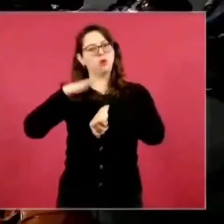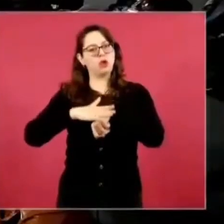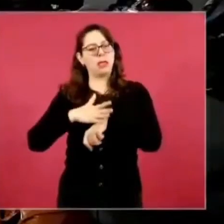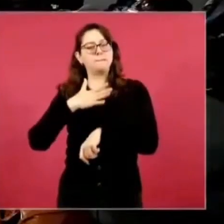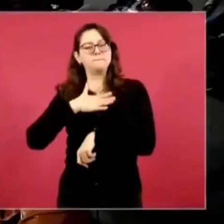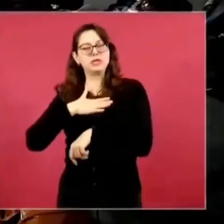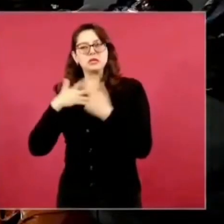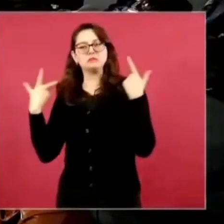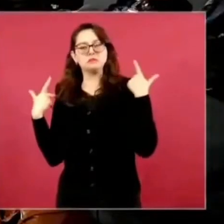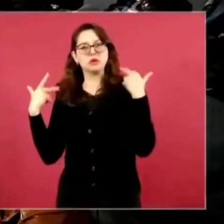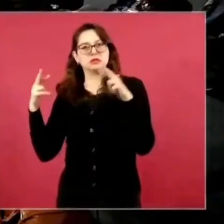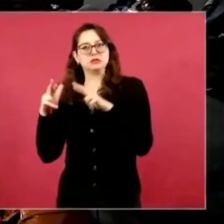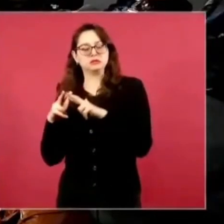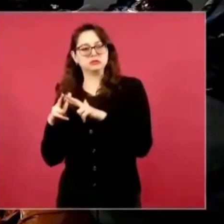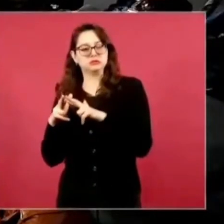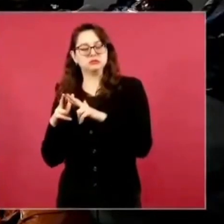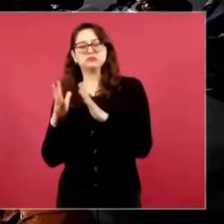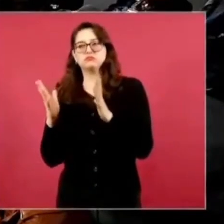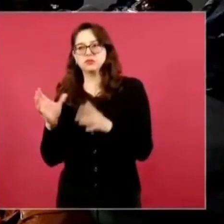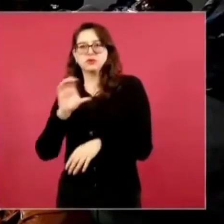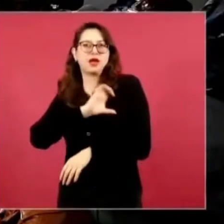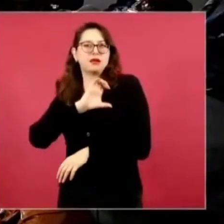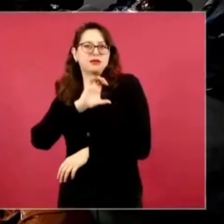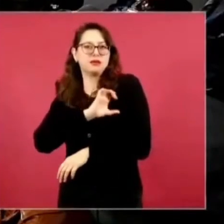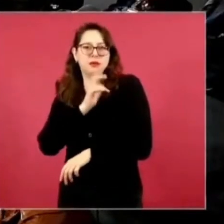Pero de repente llegan estos